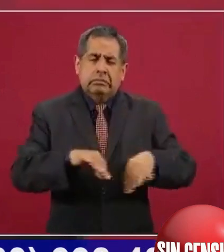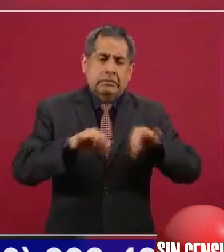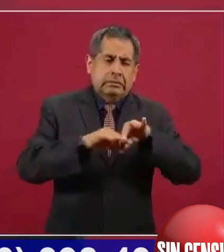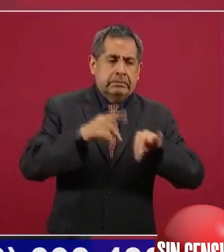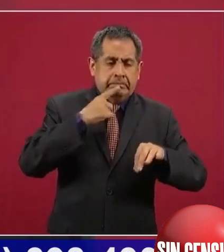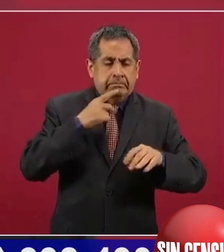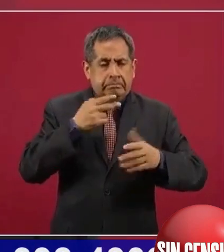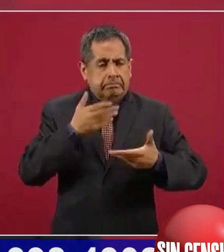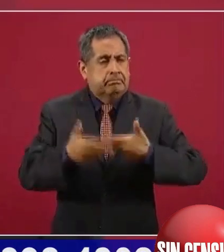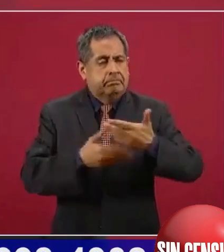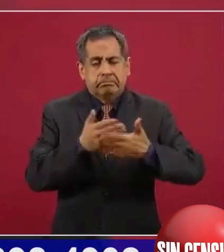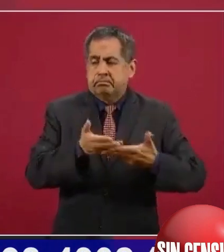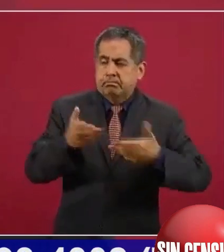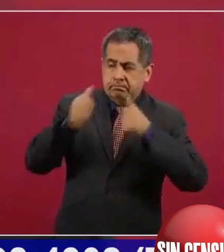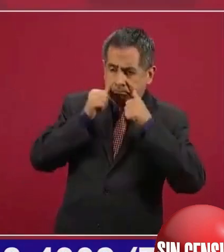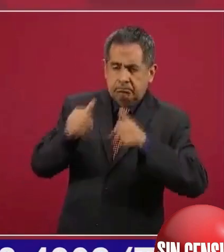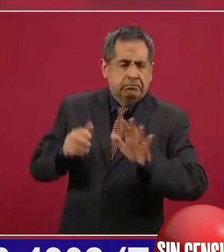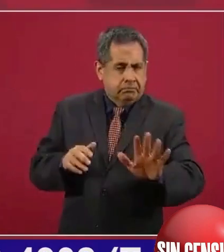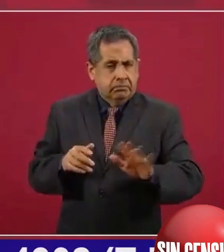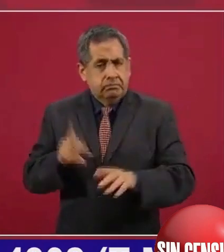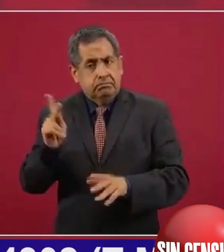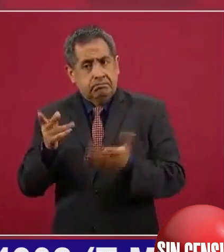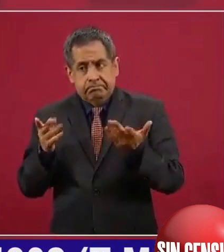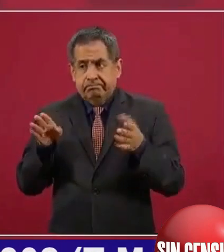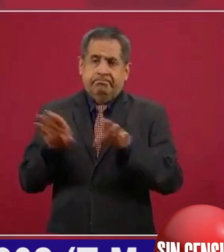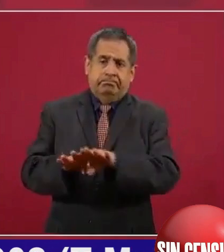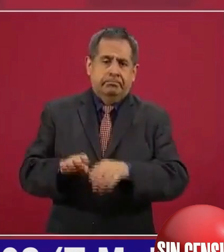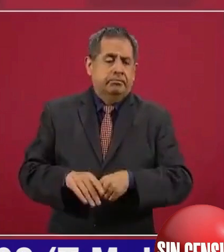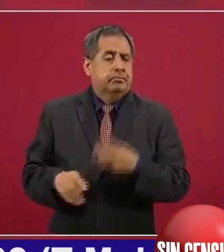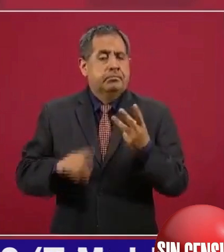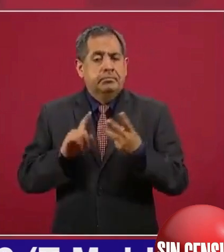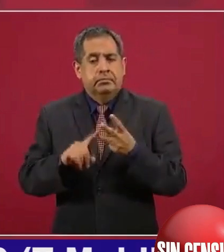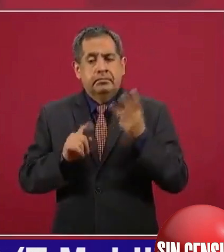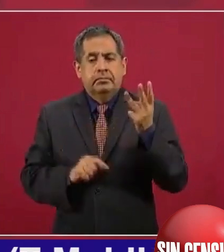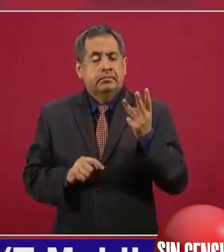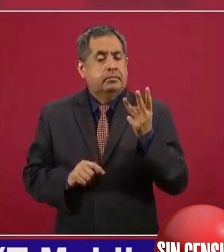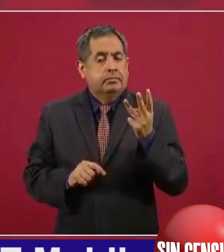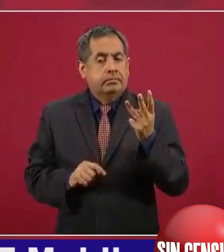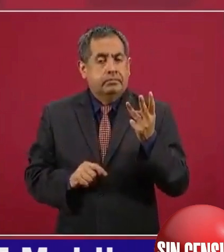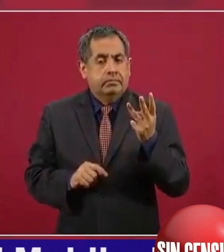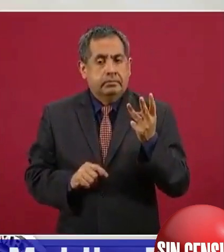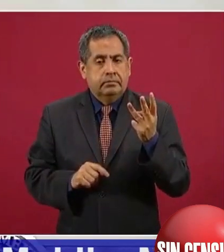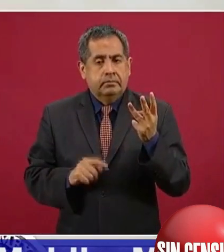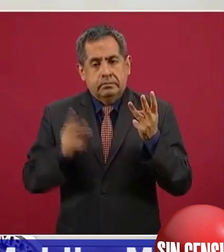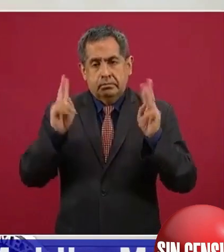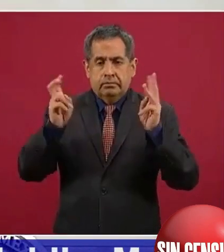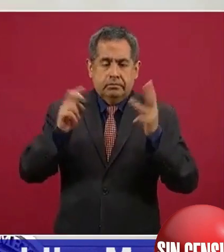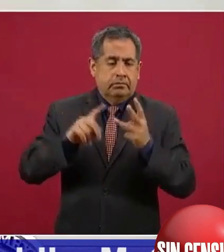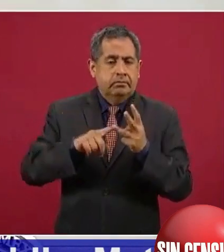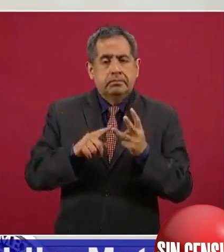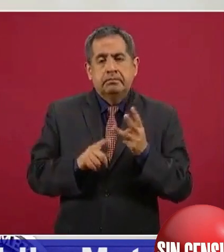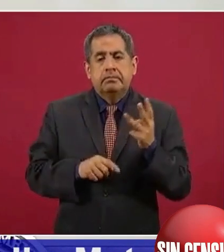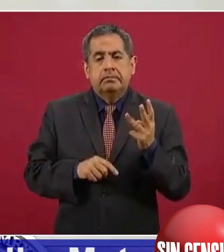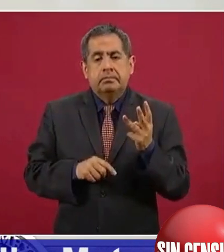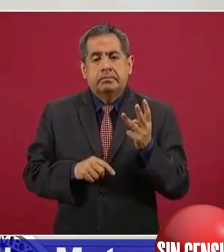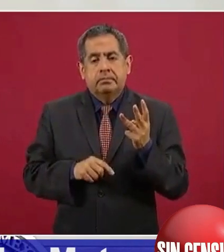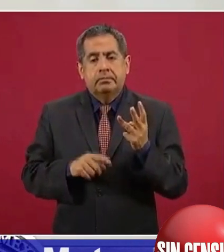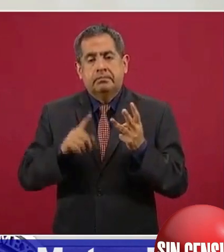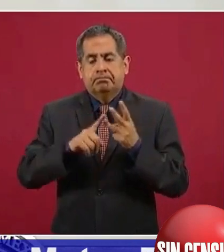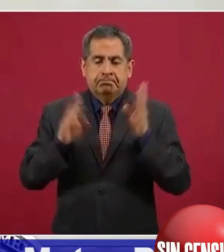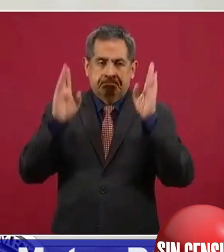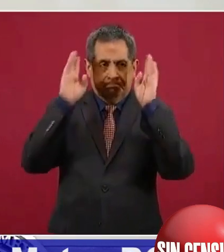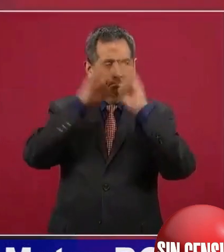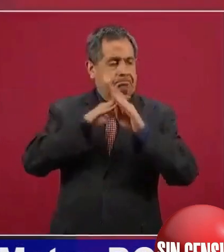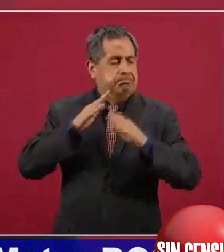el servicio al público. Y la tercera razón es, le voy a llamar en términos genéricos, la